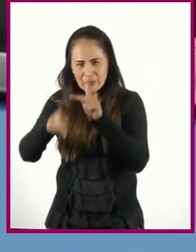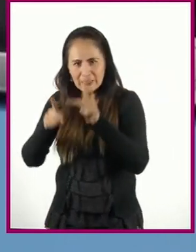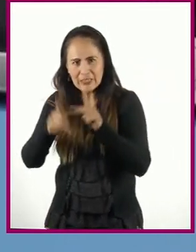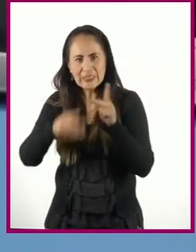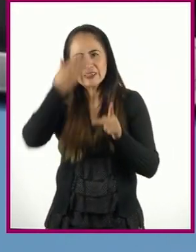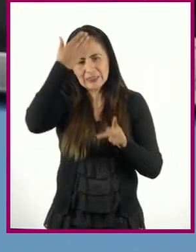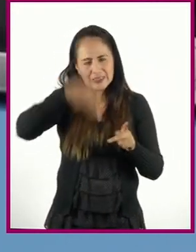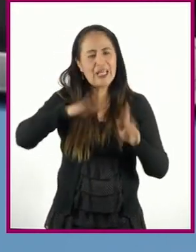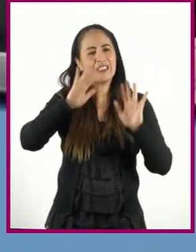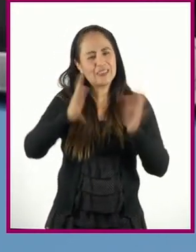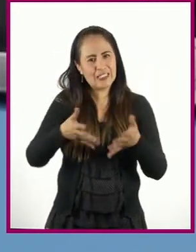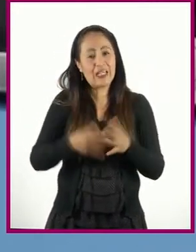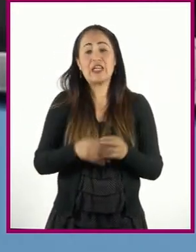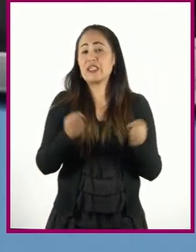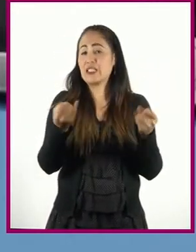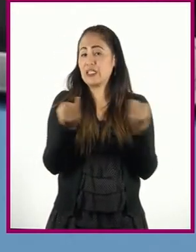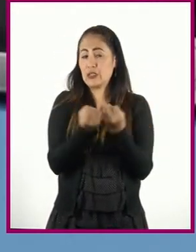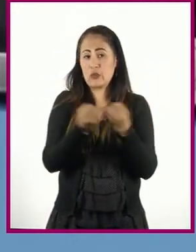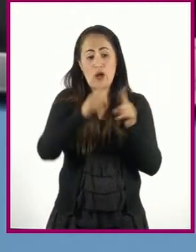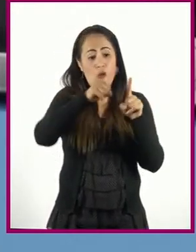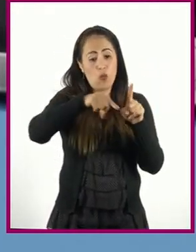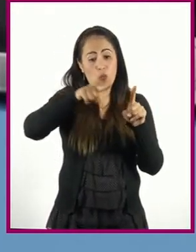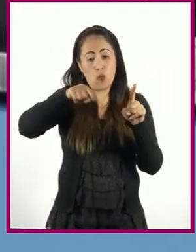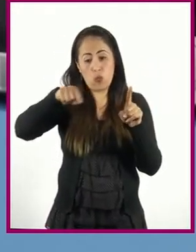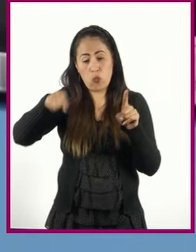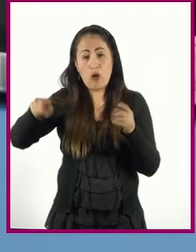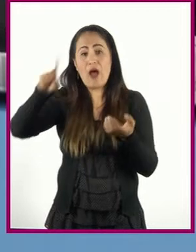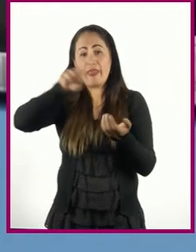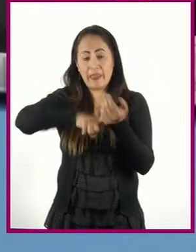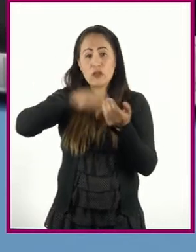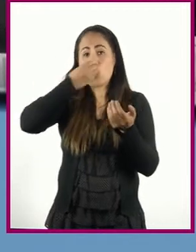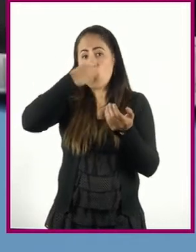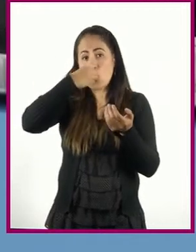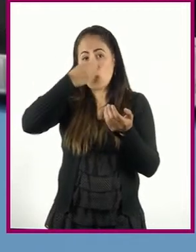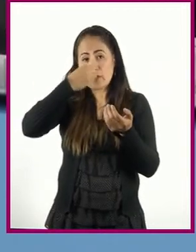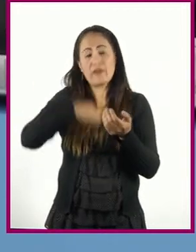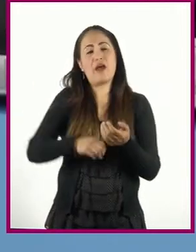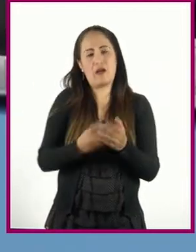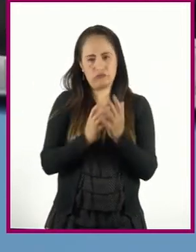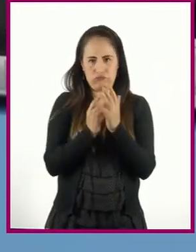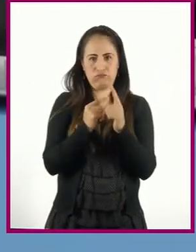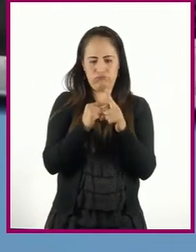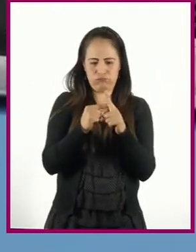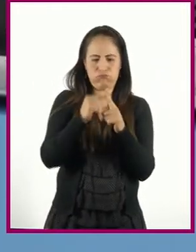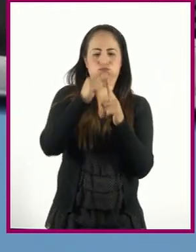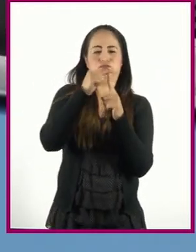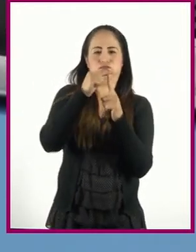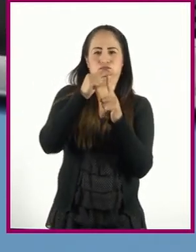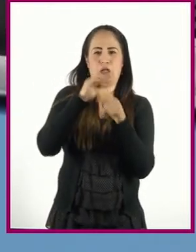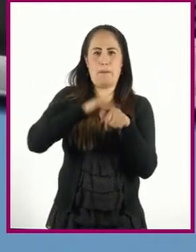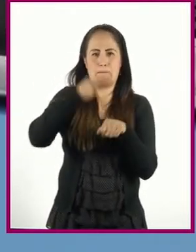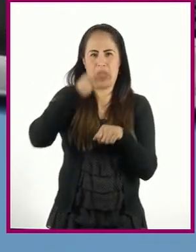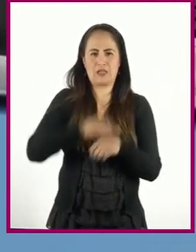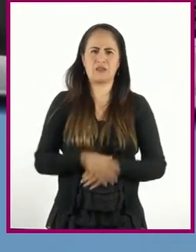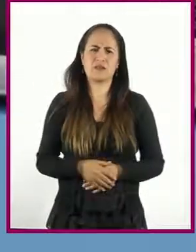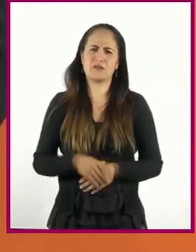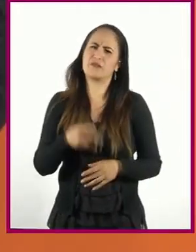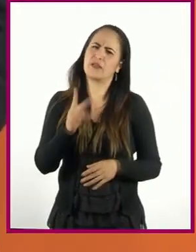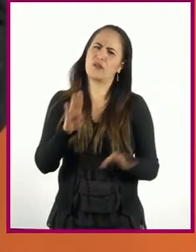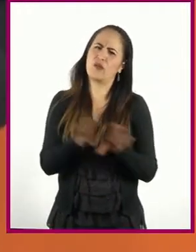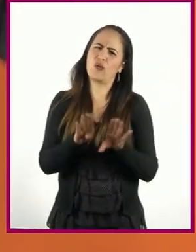radiación electromagnética puede aumentar la temperatura de ciertas sustancias. Pero, ¿de qué depende